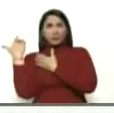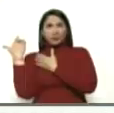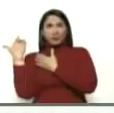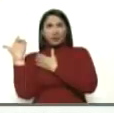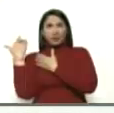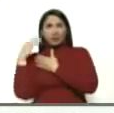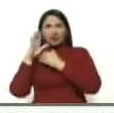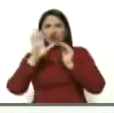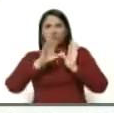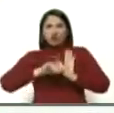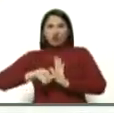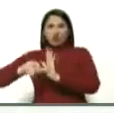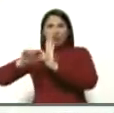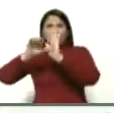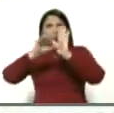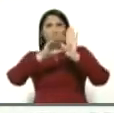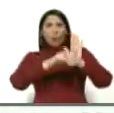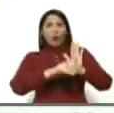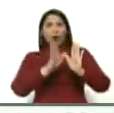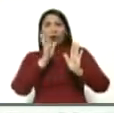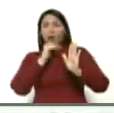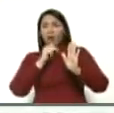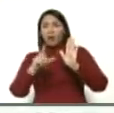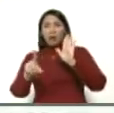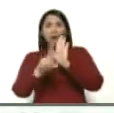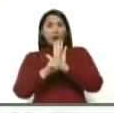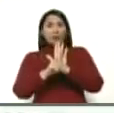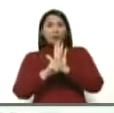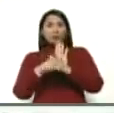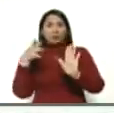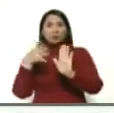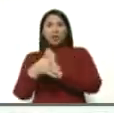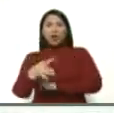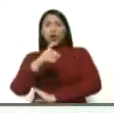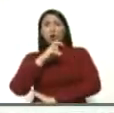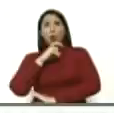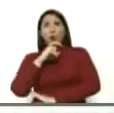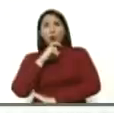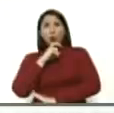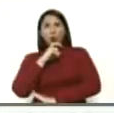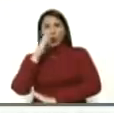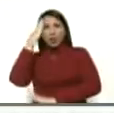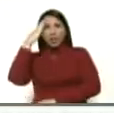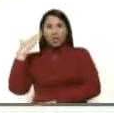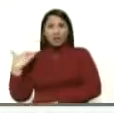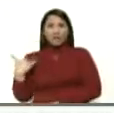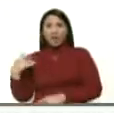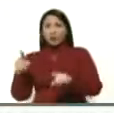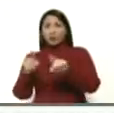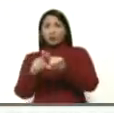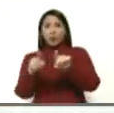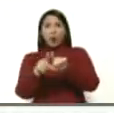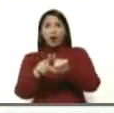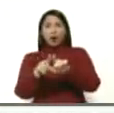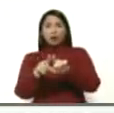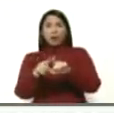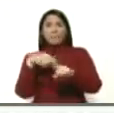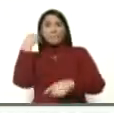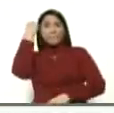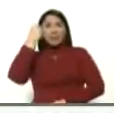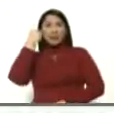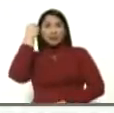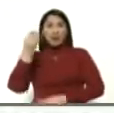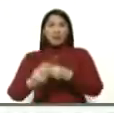apropiándose indebida, ilícitamente, del oro de Libia. Algo muy similar como lo que pensaban hacer